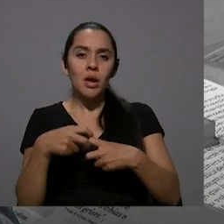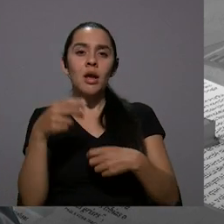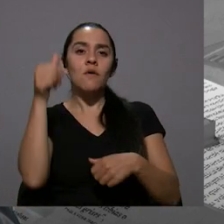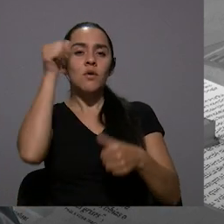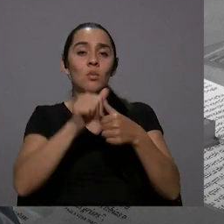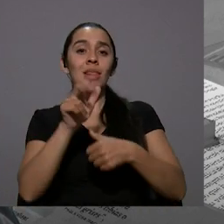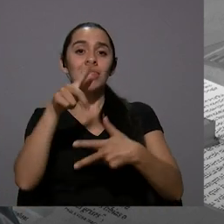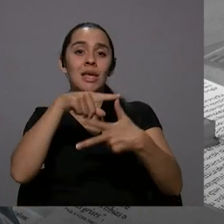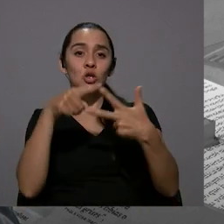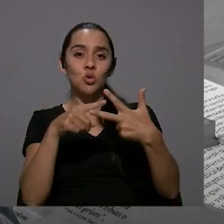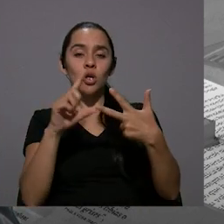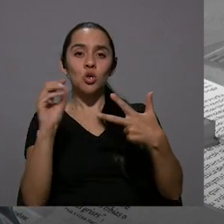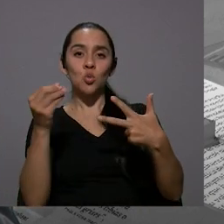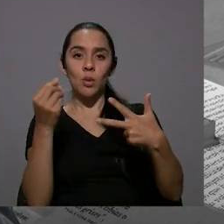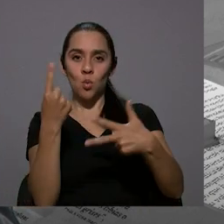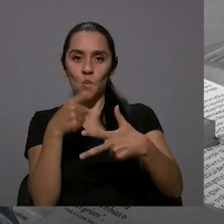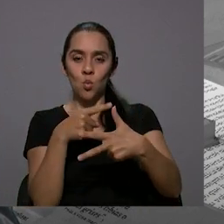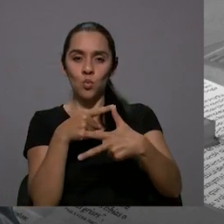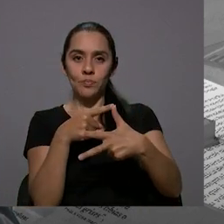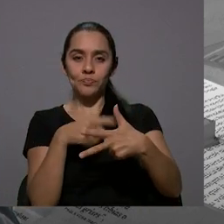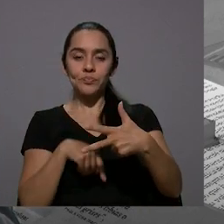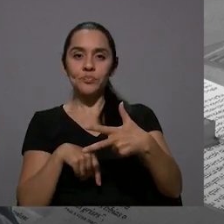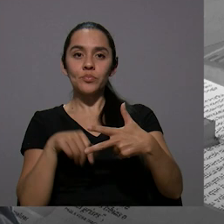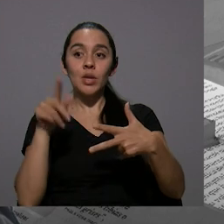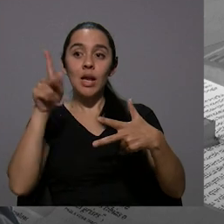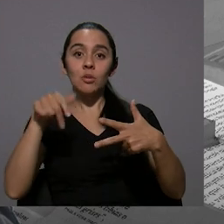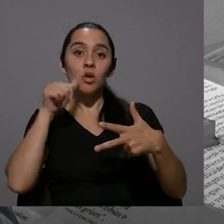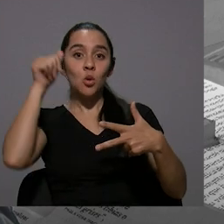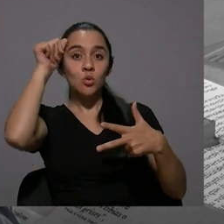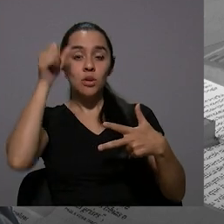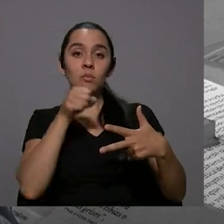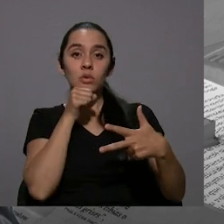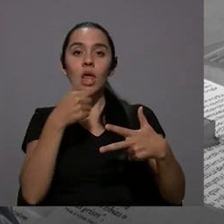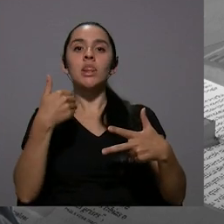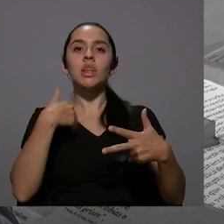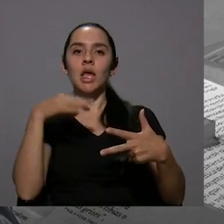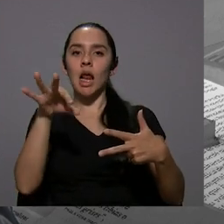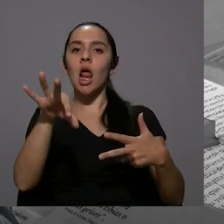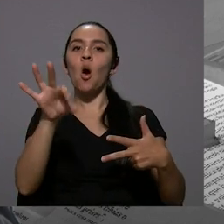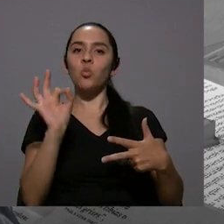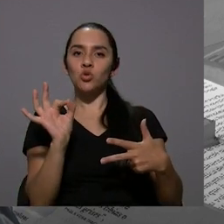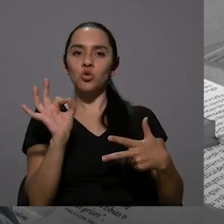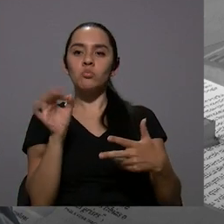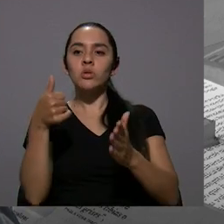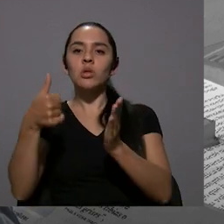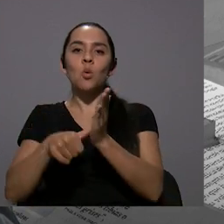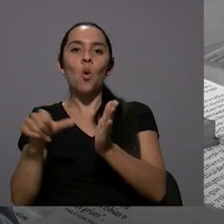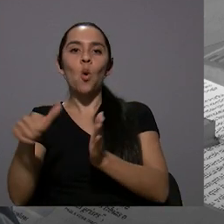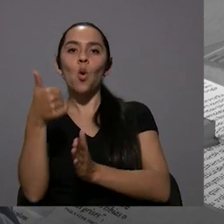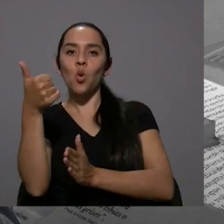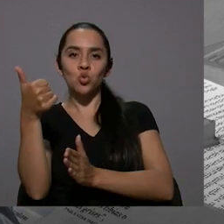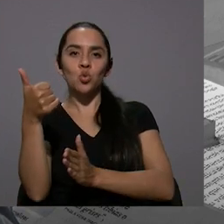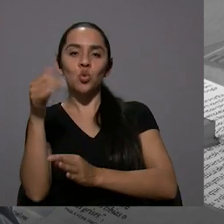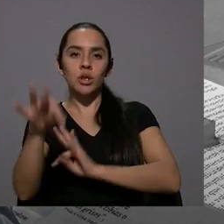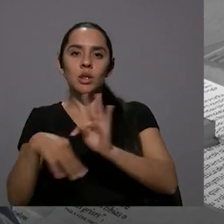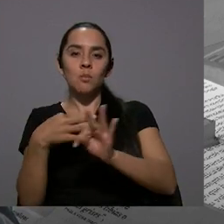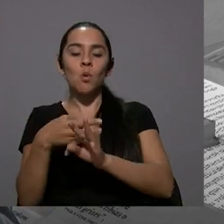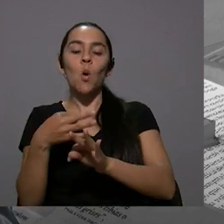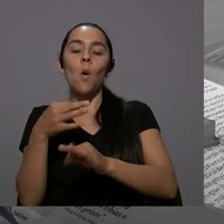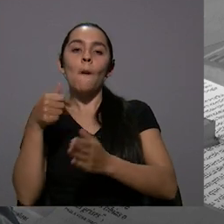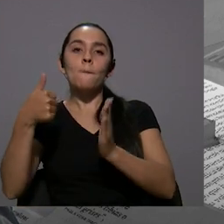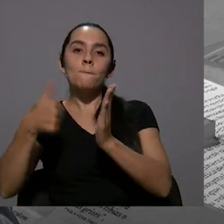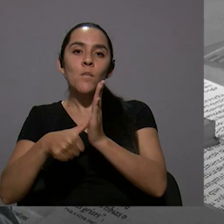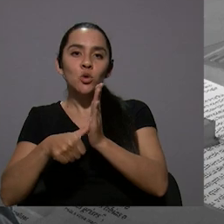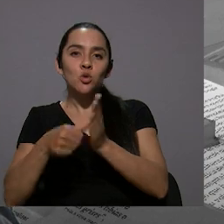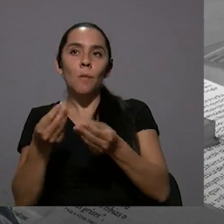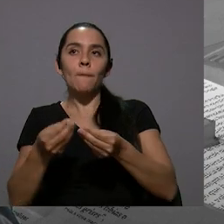uno Este los adultos mayores También tienen la opción de votar de otro tipo de votos el voto asistido o el